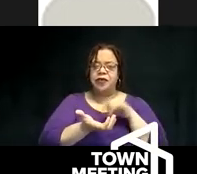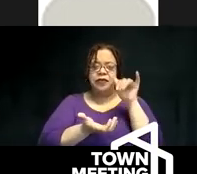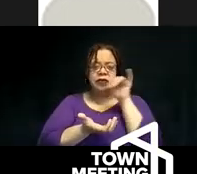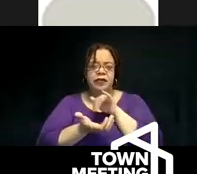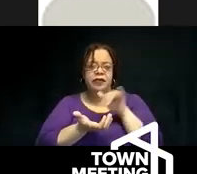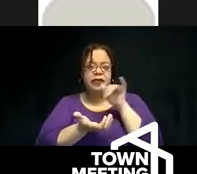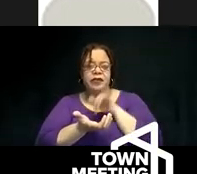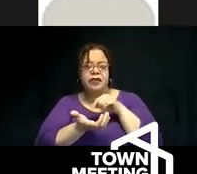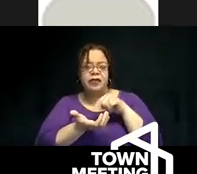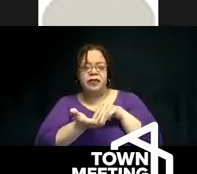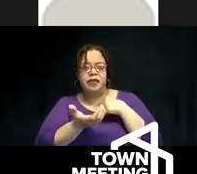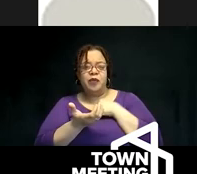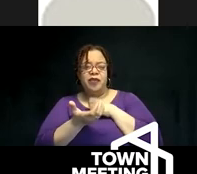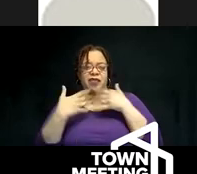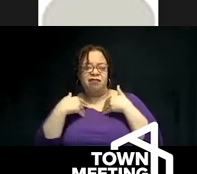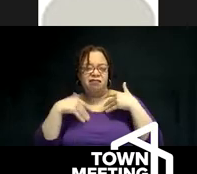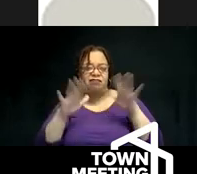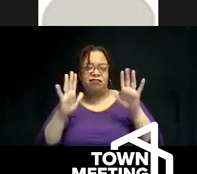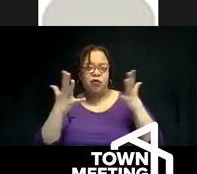nuestros cuerpos.